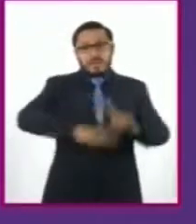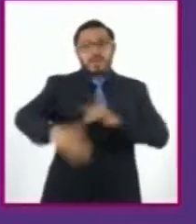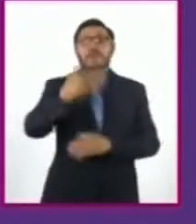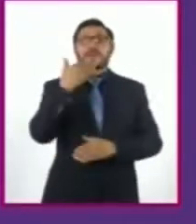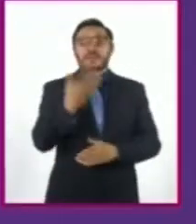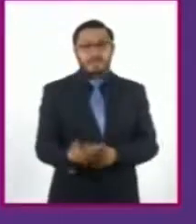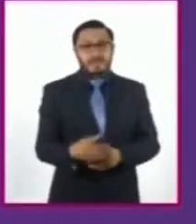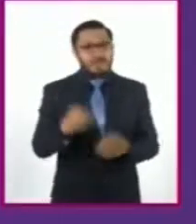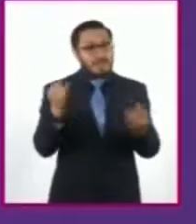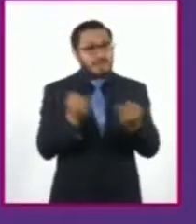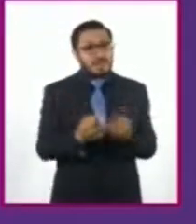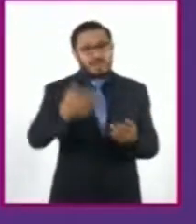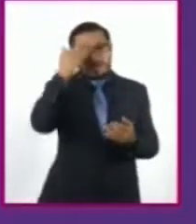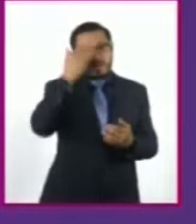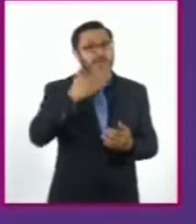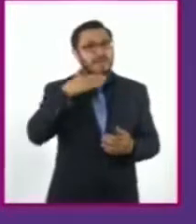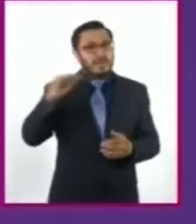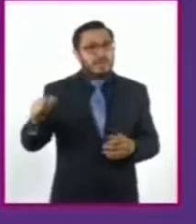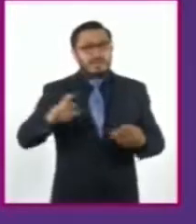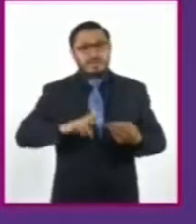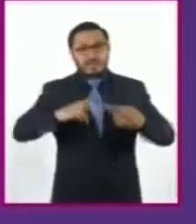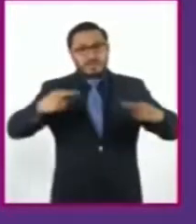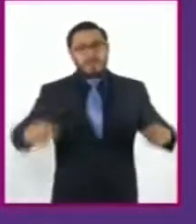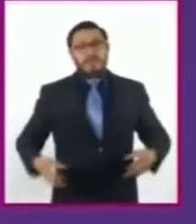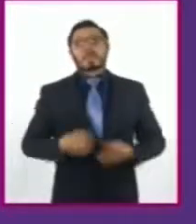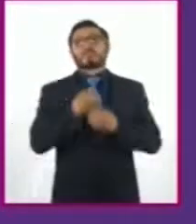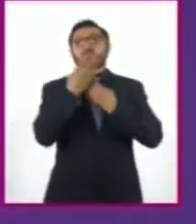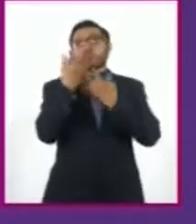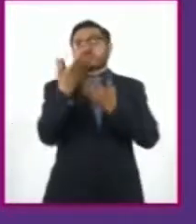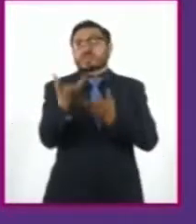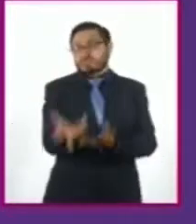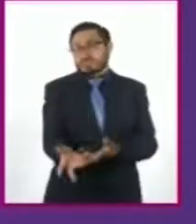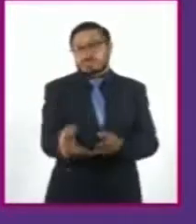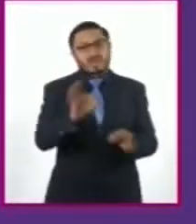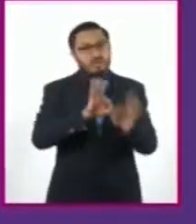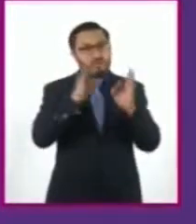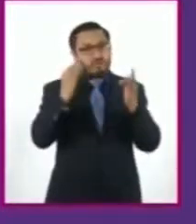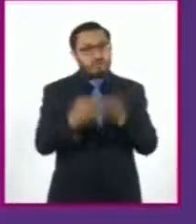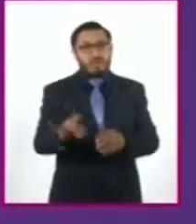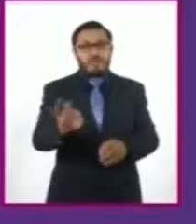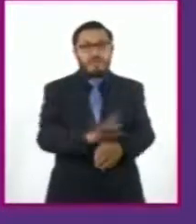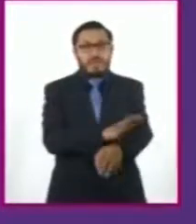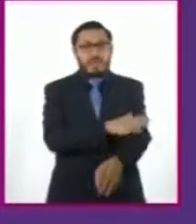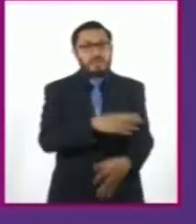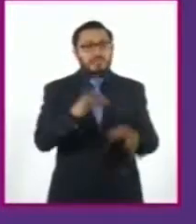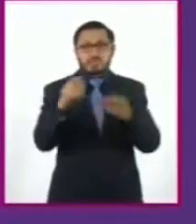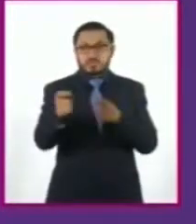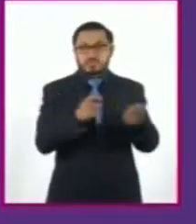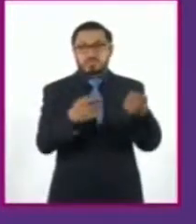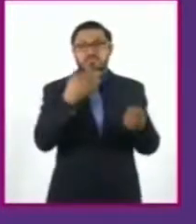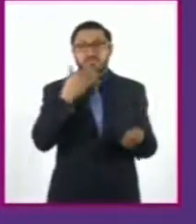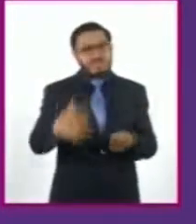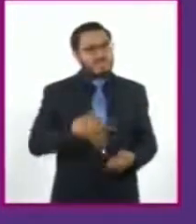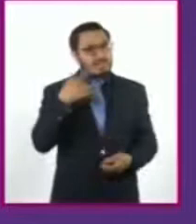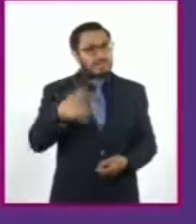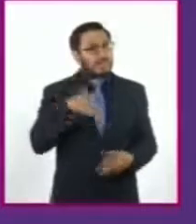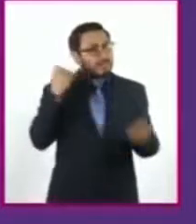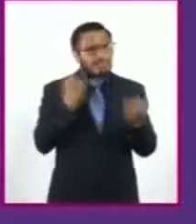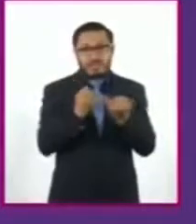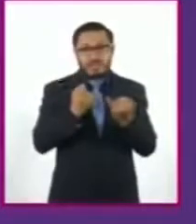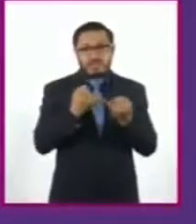las capacidades relacionadas con la expresión y el manejo de las emociones y los sentimientos.